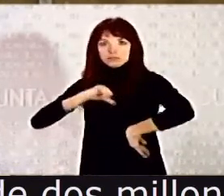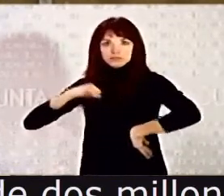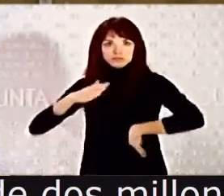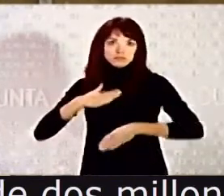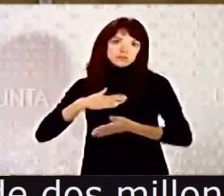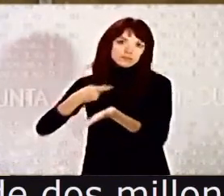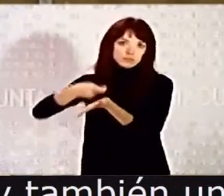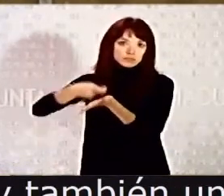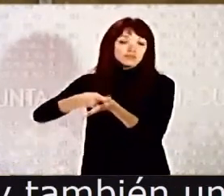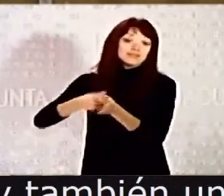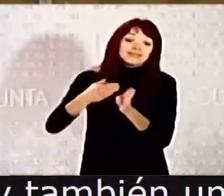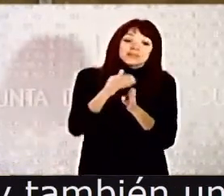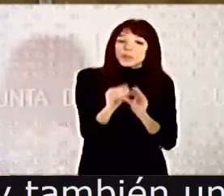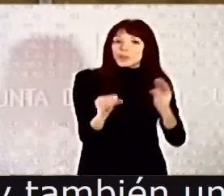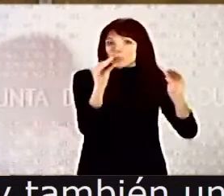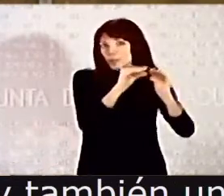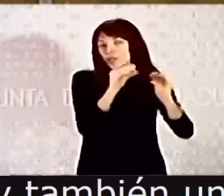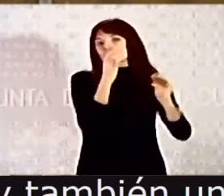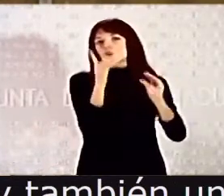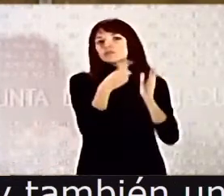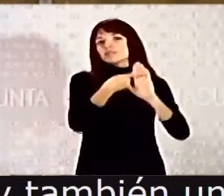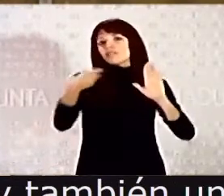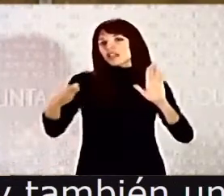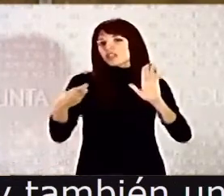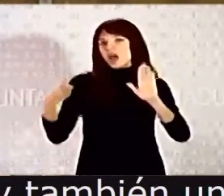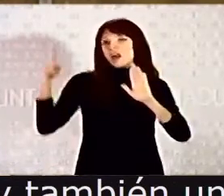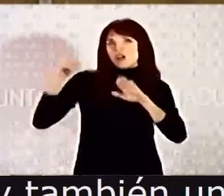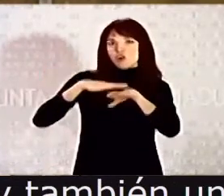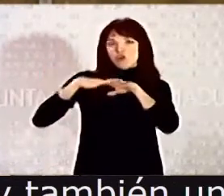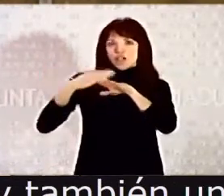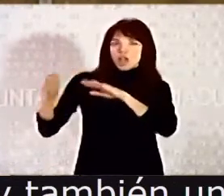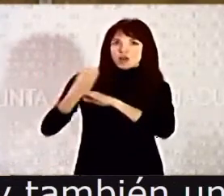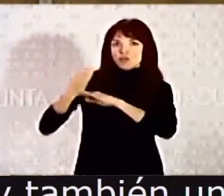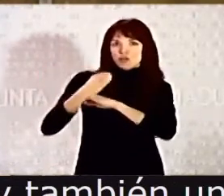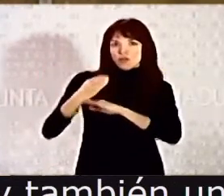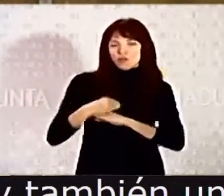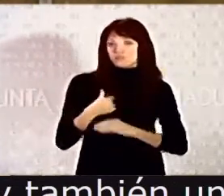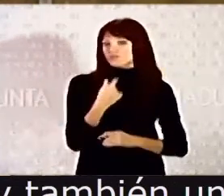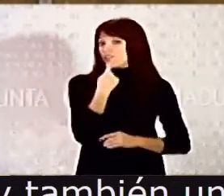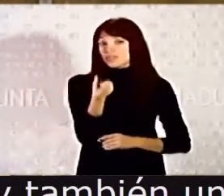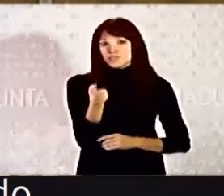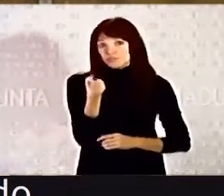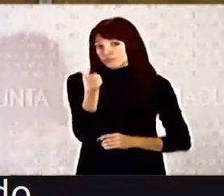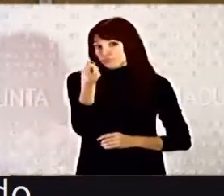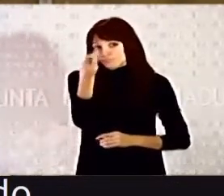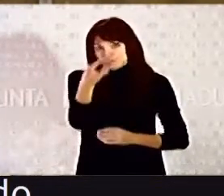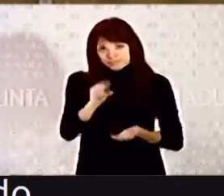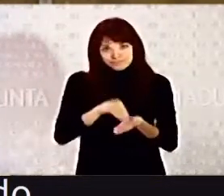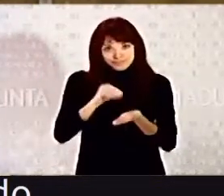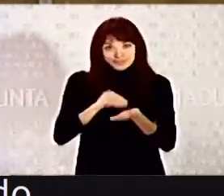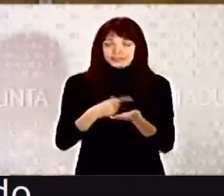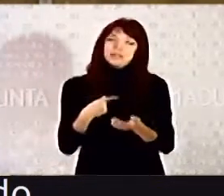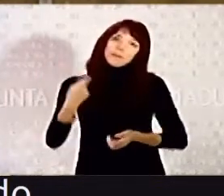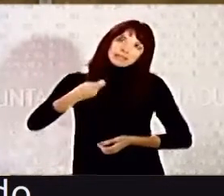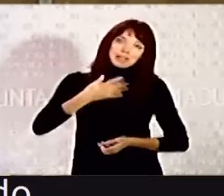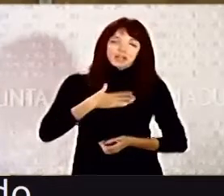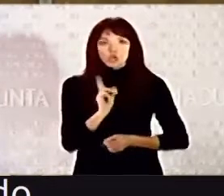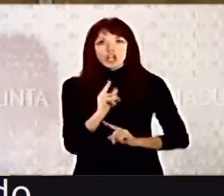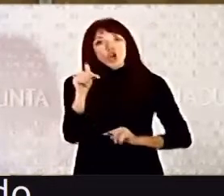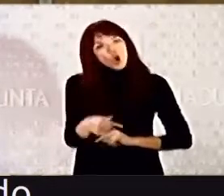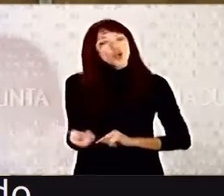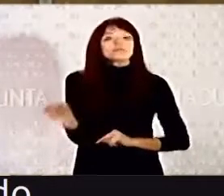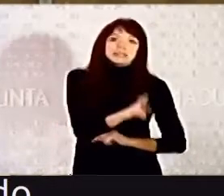parte corresponden a transferencias del Estado. Lo he dicho muchas veces y, sin querer ser pesada, lo vuelvo a decir